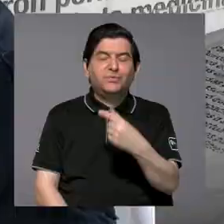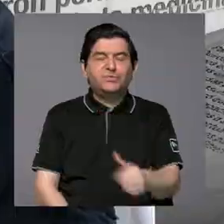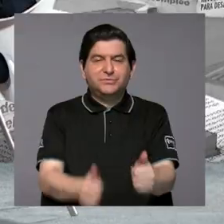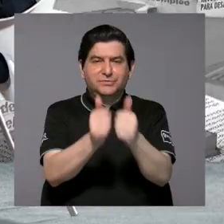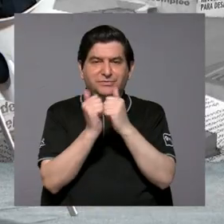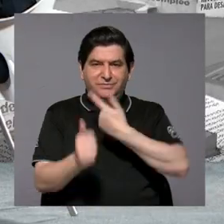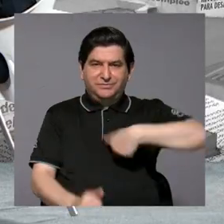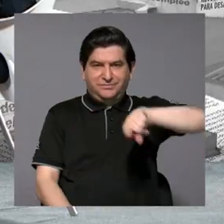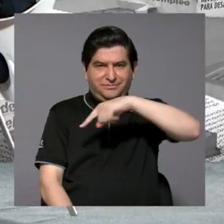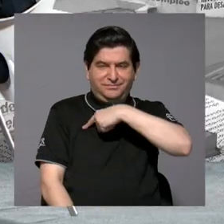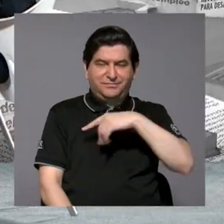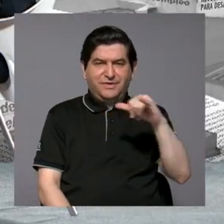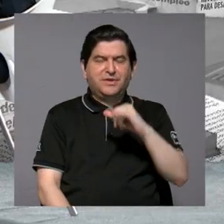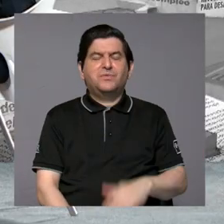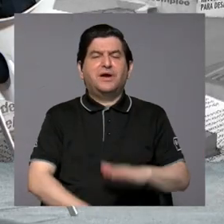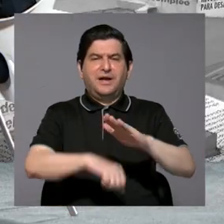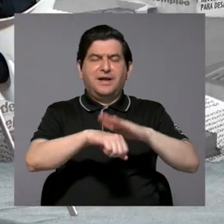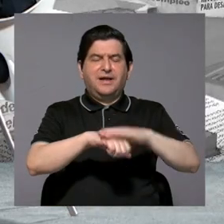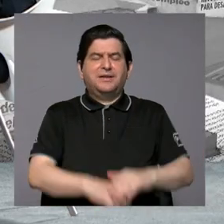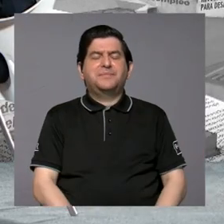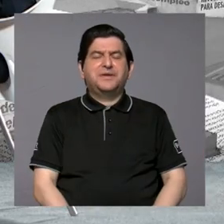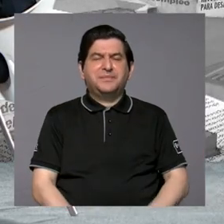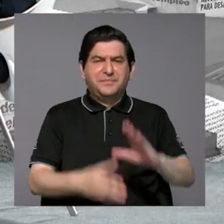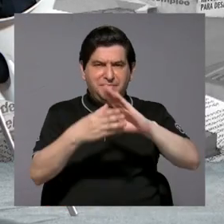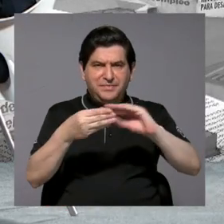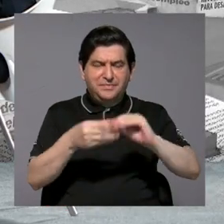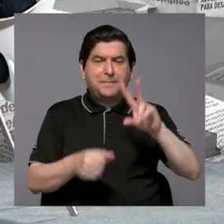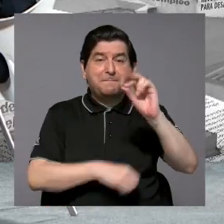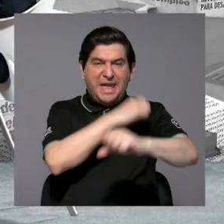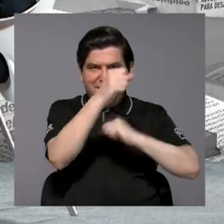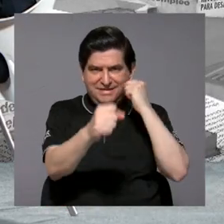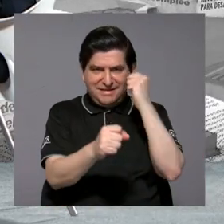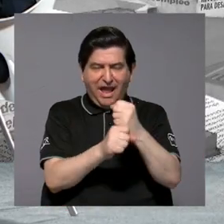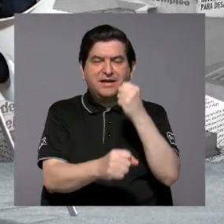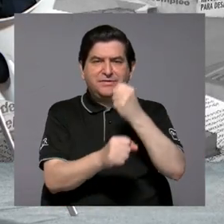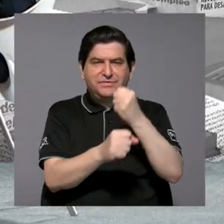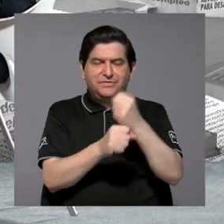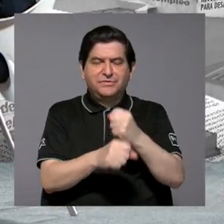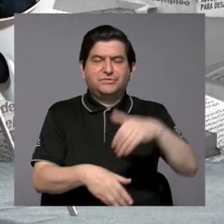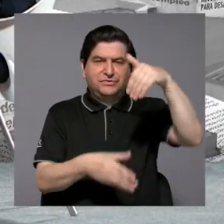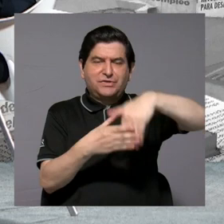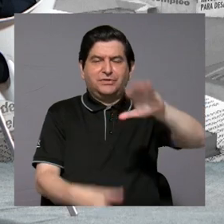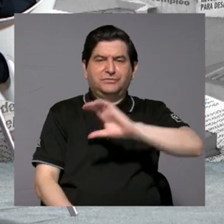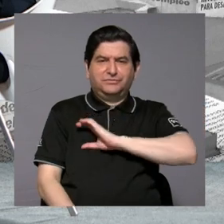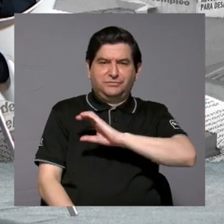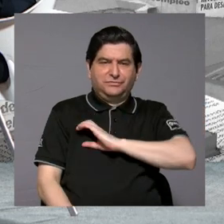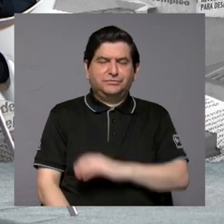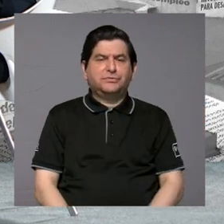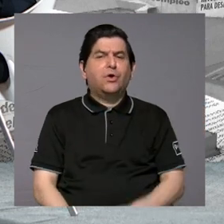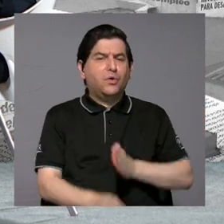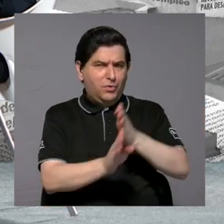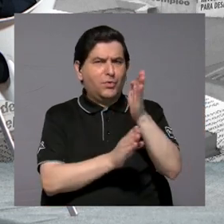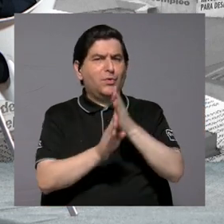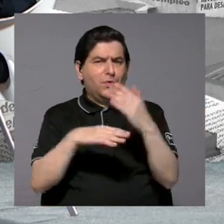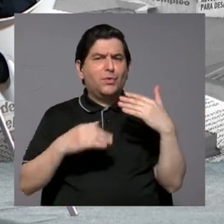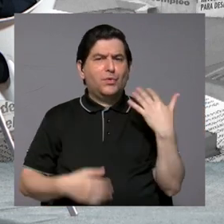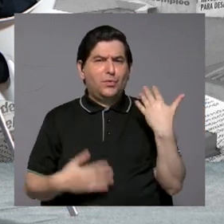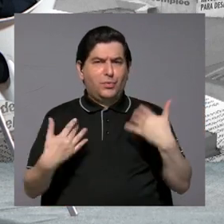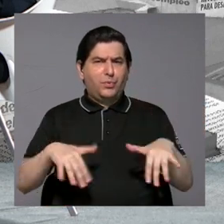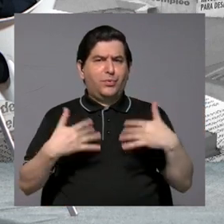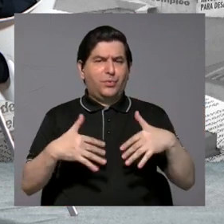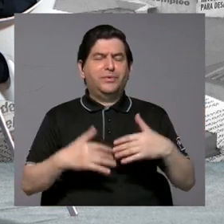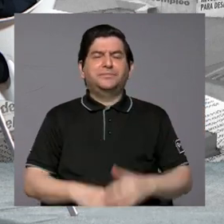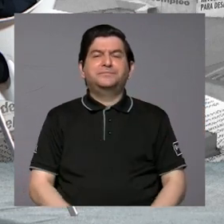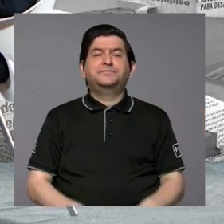nosotros y también Déjenme contarles que tienen más de 20 años de trabajar en la fuerza pública una gran trayectoria